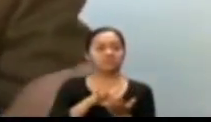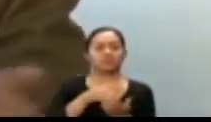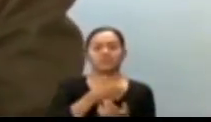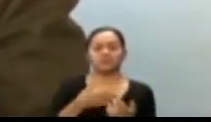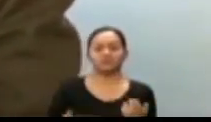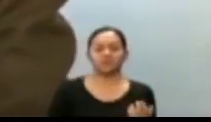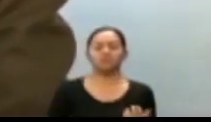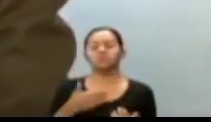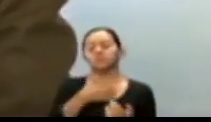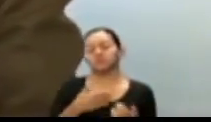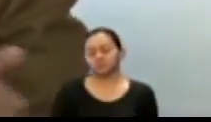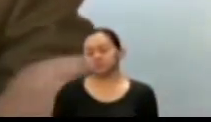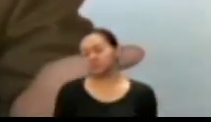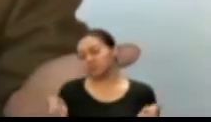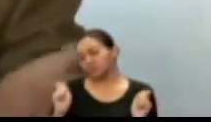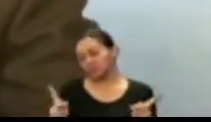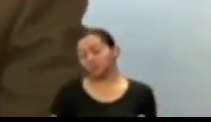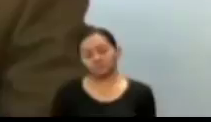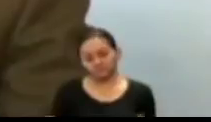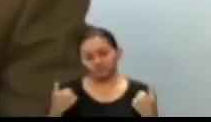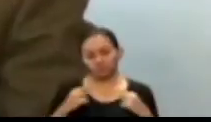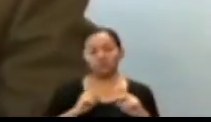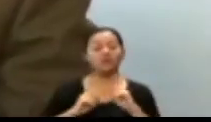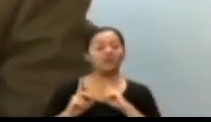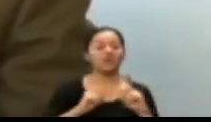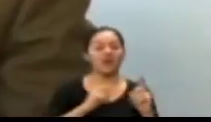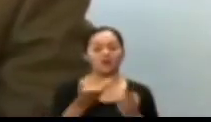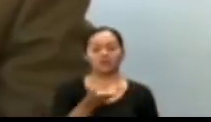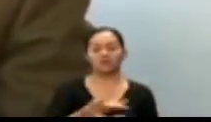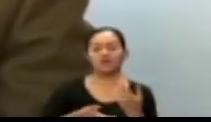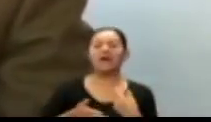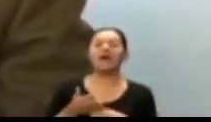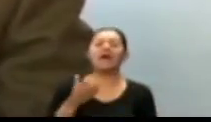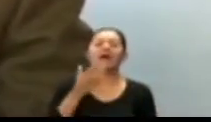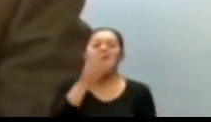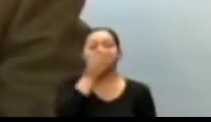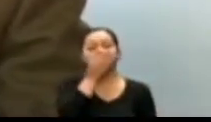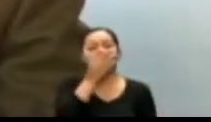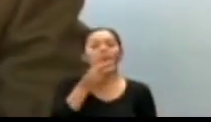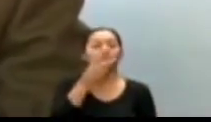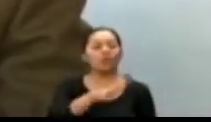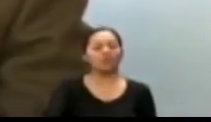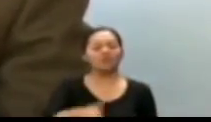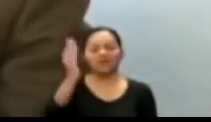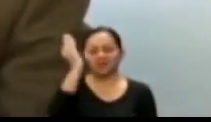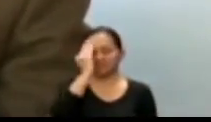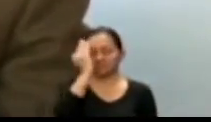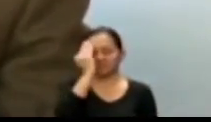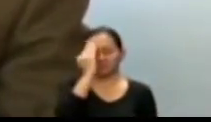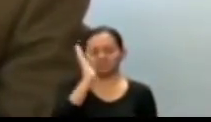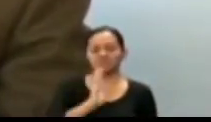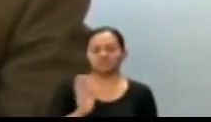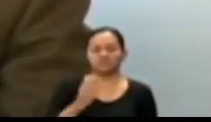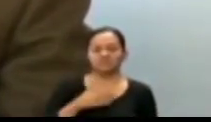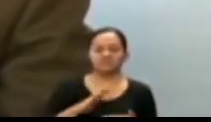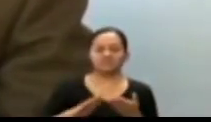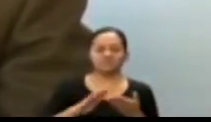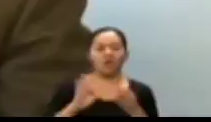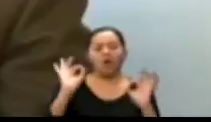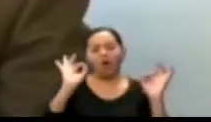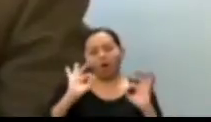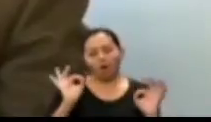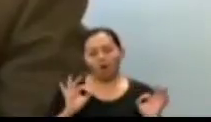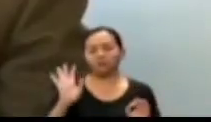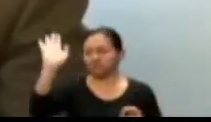Esa es una evidencia que toda la ciudadanía lo está reconociendo en este momento. Y de esa manera el diálogo ha significado un factor